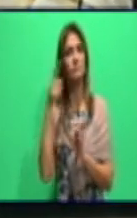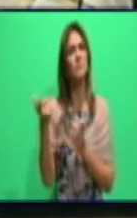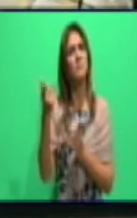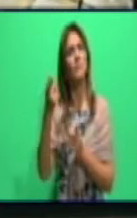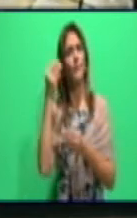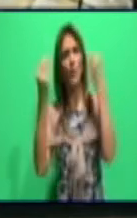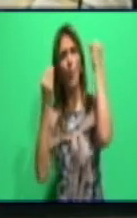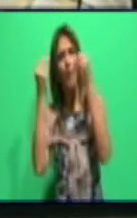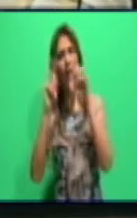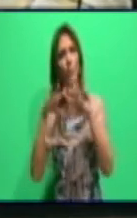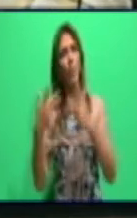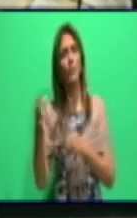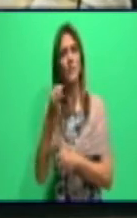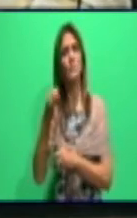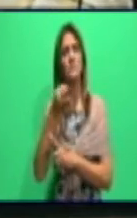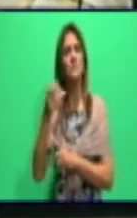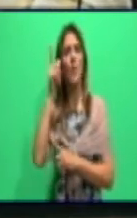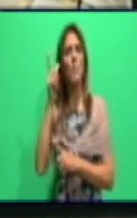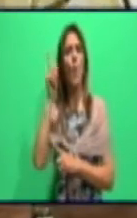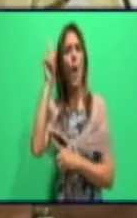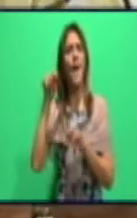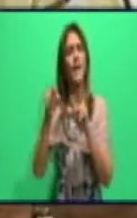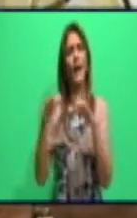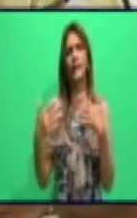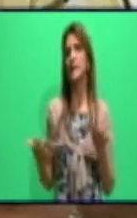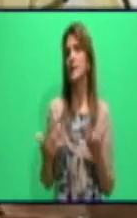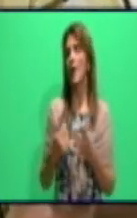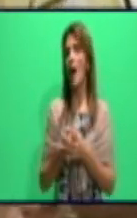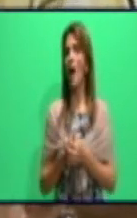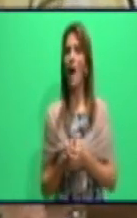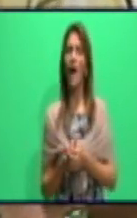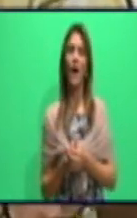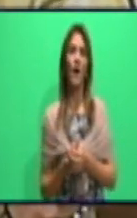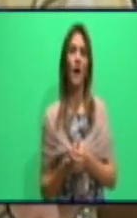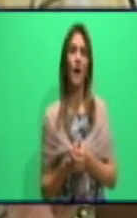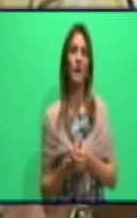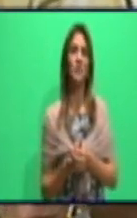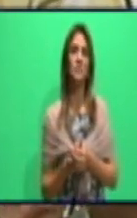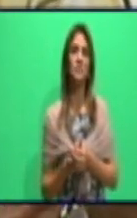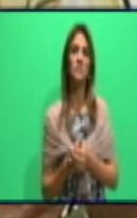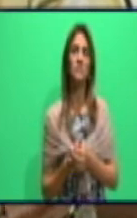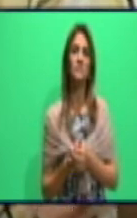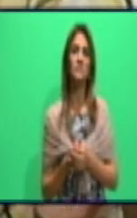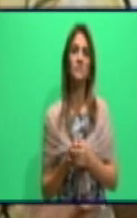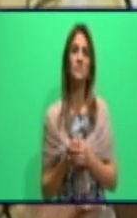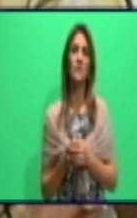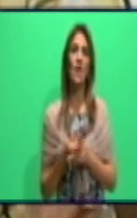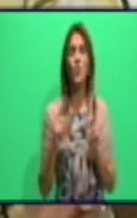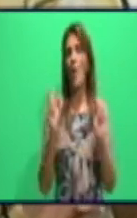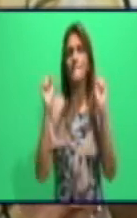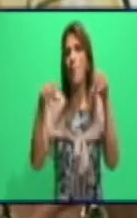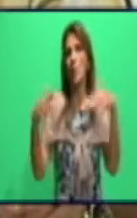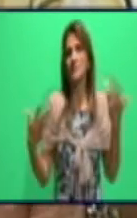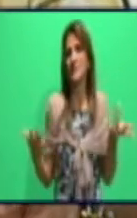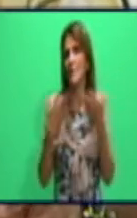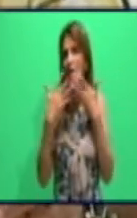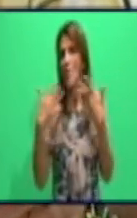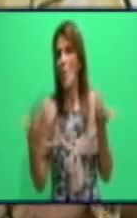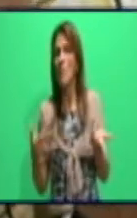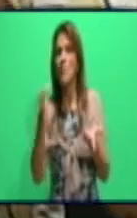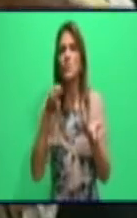hay un enfrentamiento ahí para nosotros yo diría débil no es posible que en una semana en un